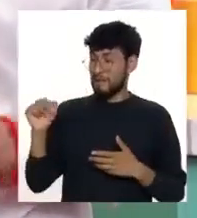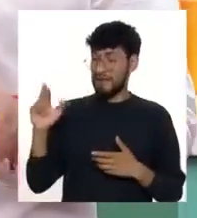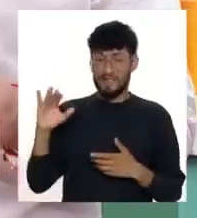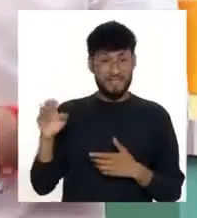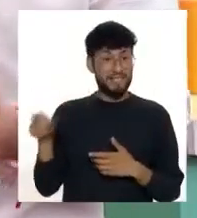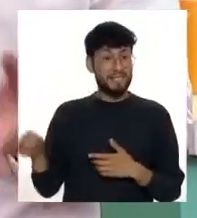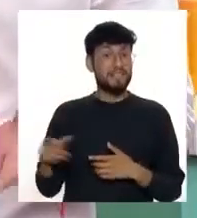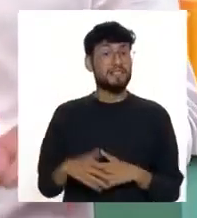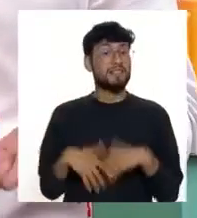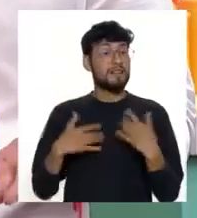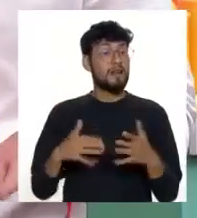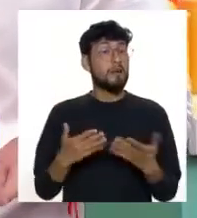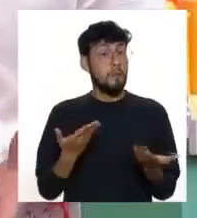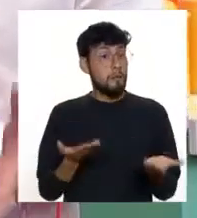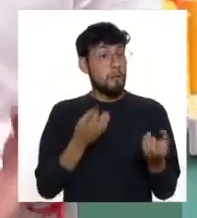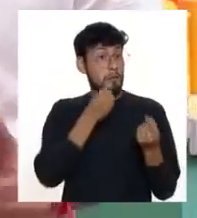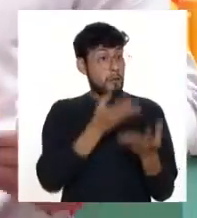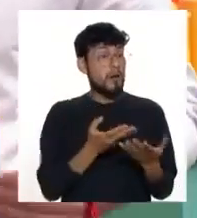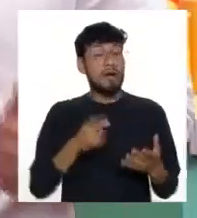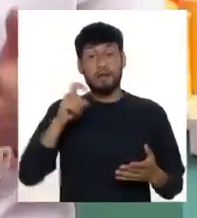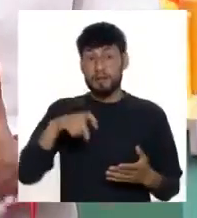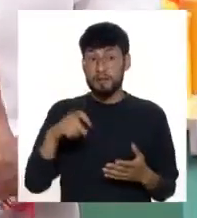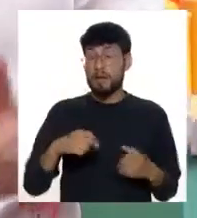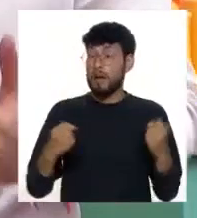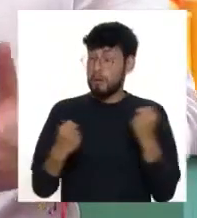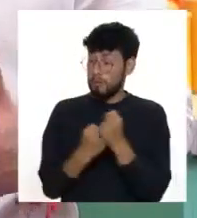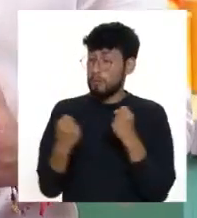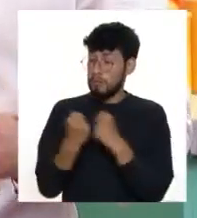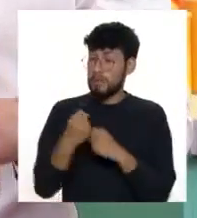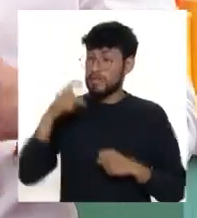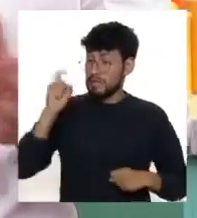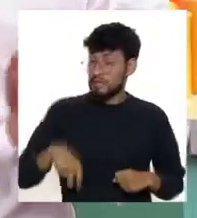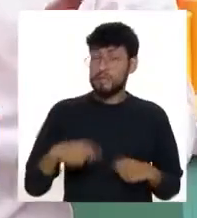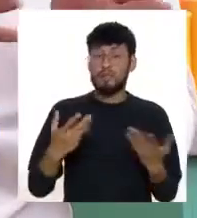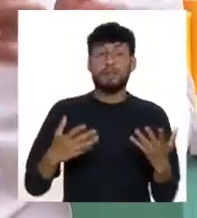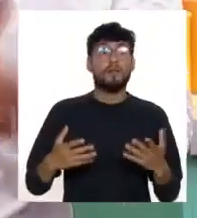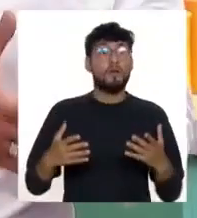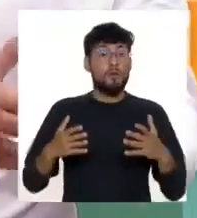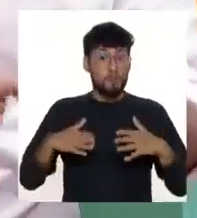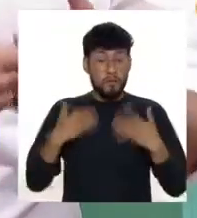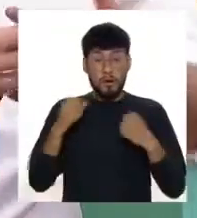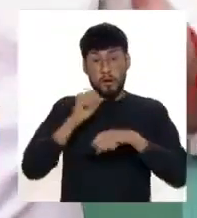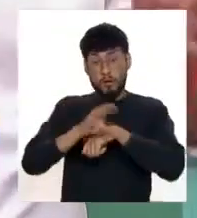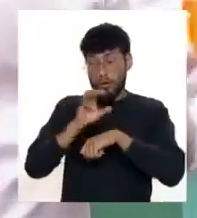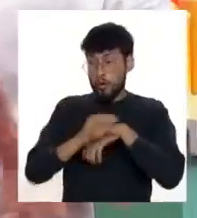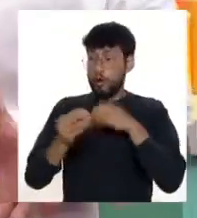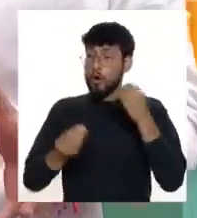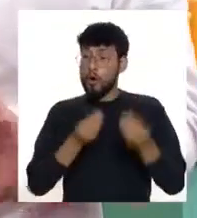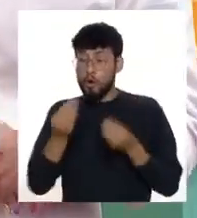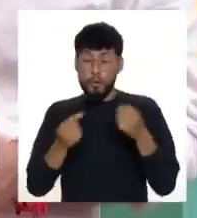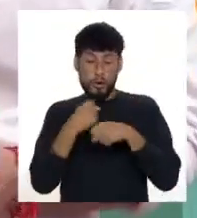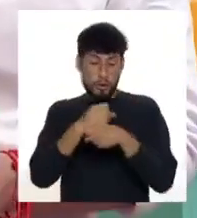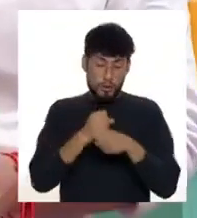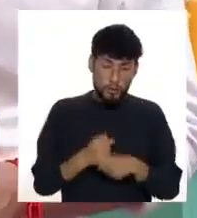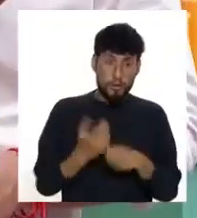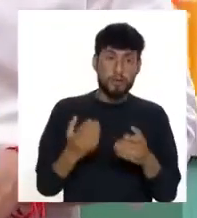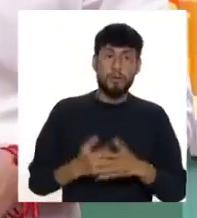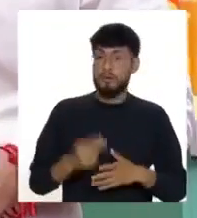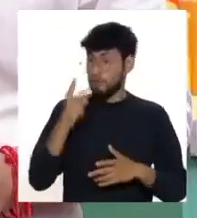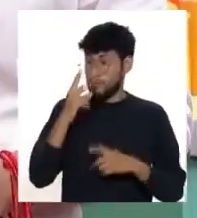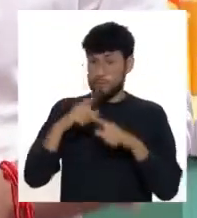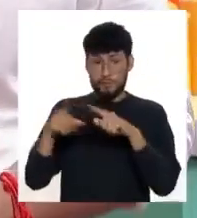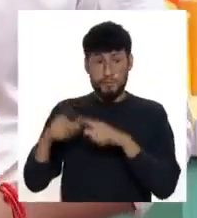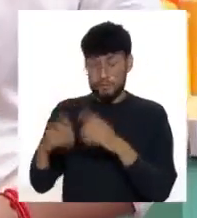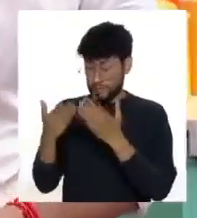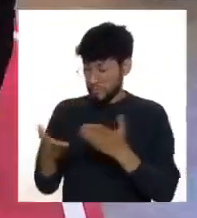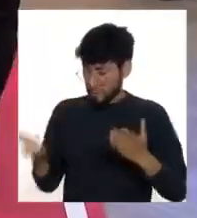Maris y que de alguna manera sí necesitan un apoyo necesitan alguien también que los Oriente en Cómo desarrollar Miren la cantidad